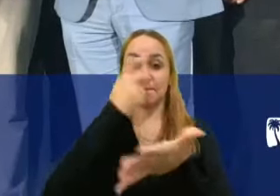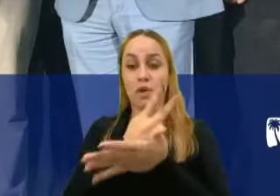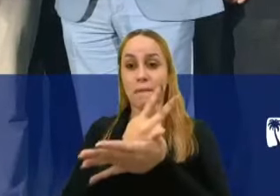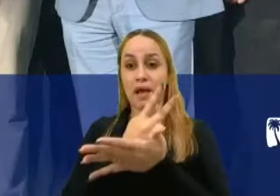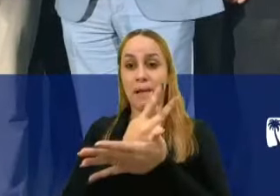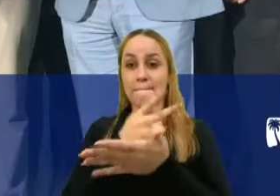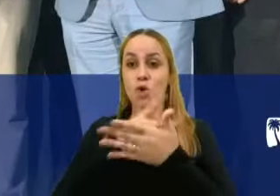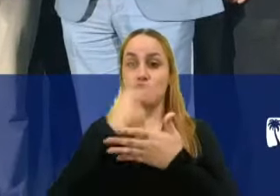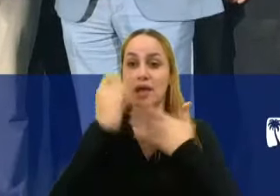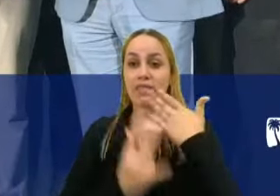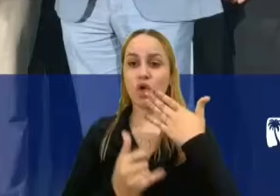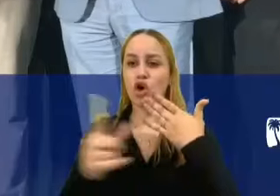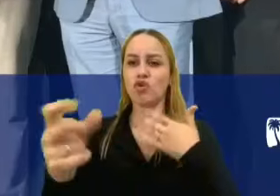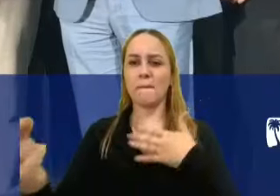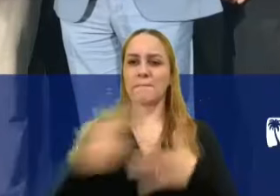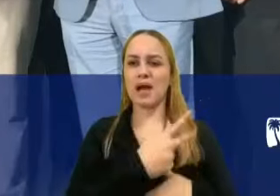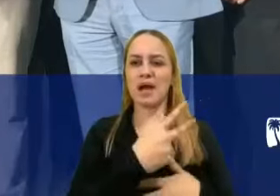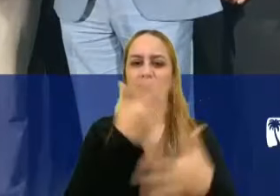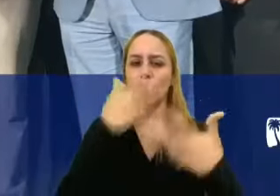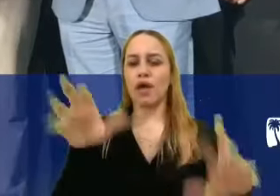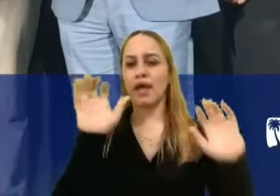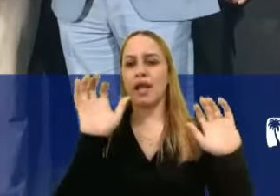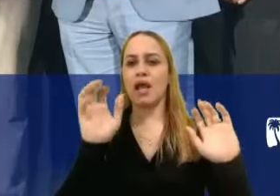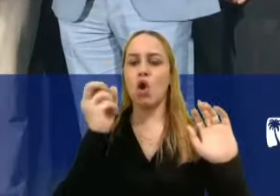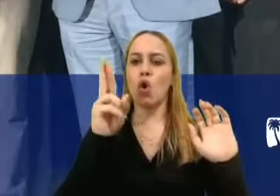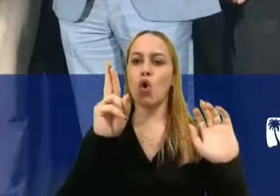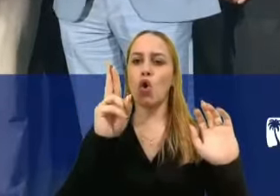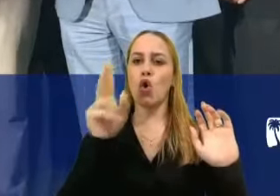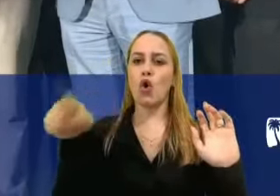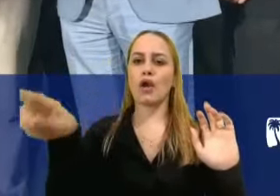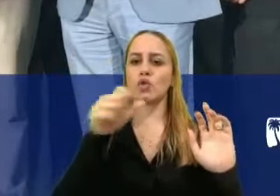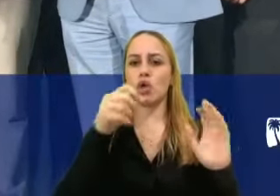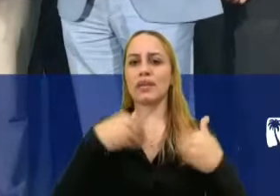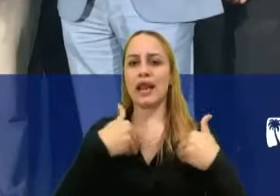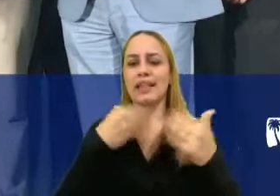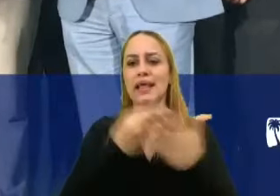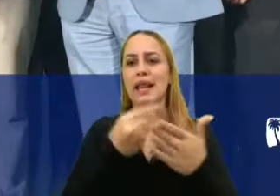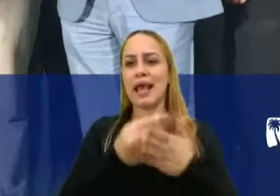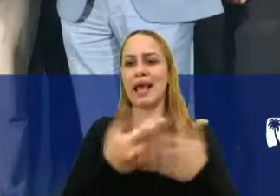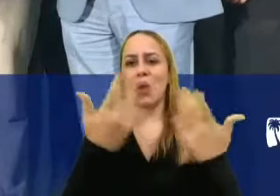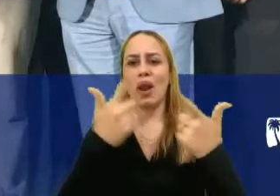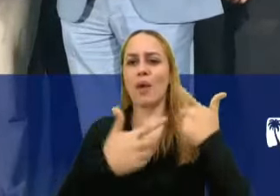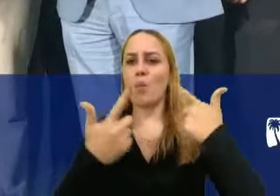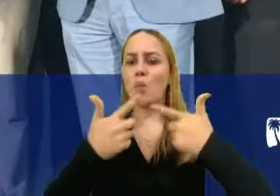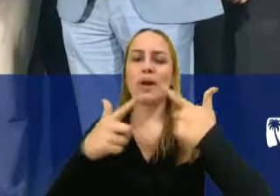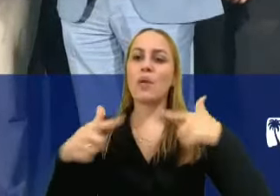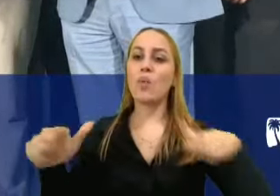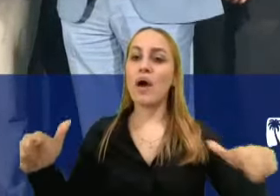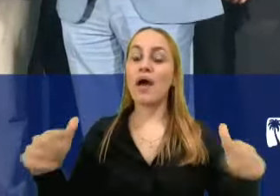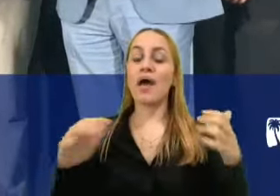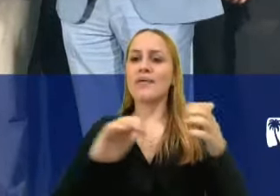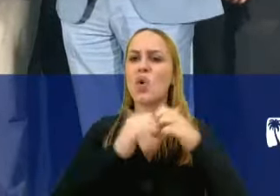ese por por alguna razón que no hay hay hay dos cosas La primera es que yo no le voy a dar injerencia en la junta en asuntos que le competen